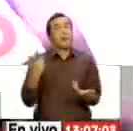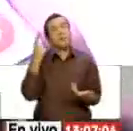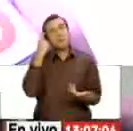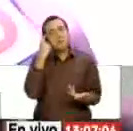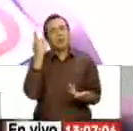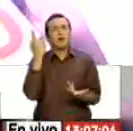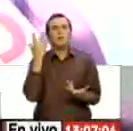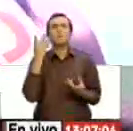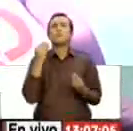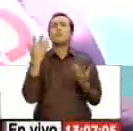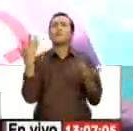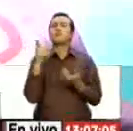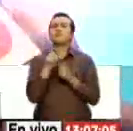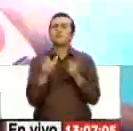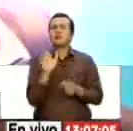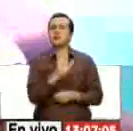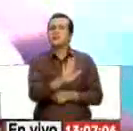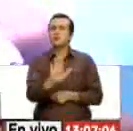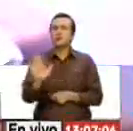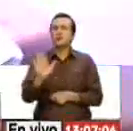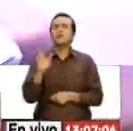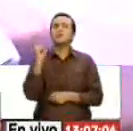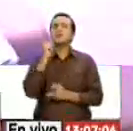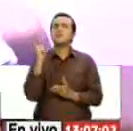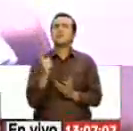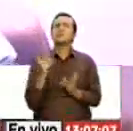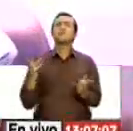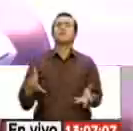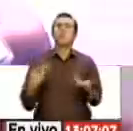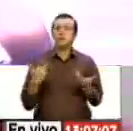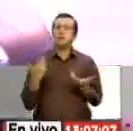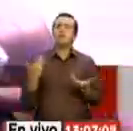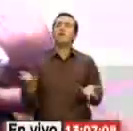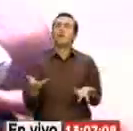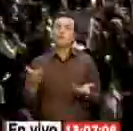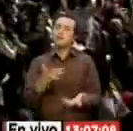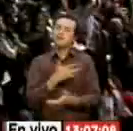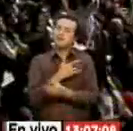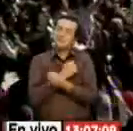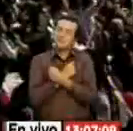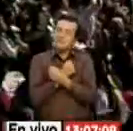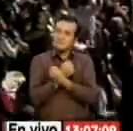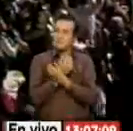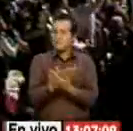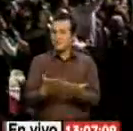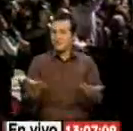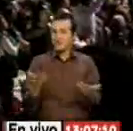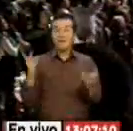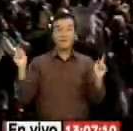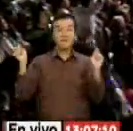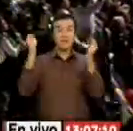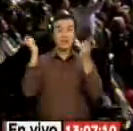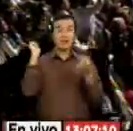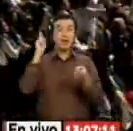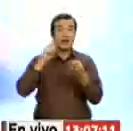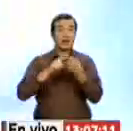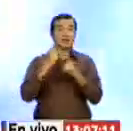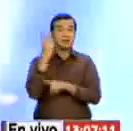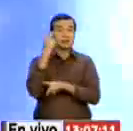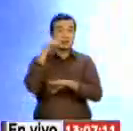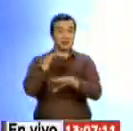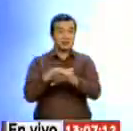de que muchas de las personas lo único que realmente necesitan es un poquito de amor. La fiesta se extendió hasta pasado el